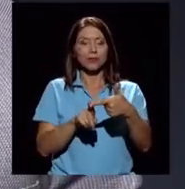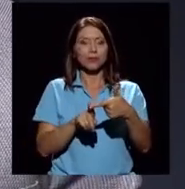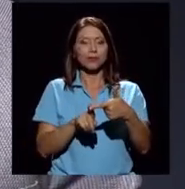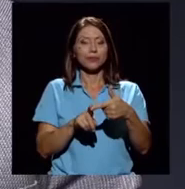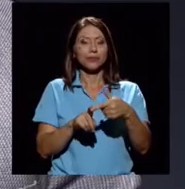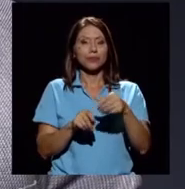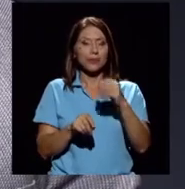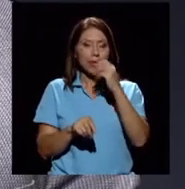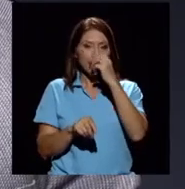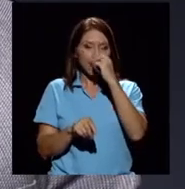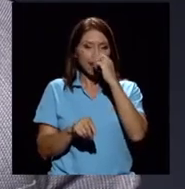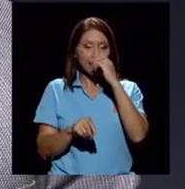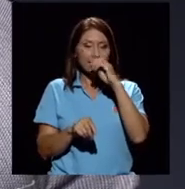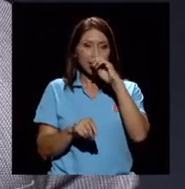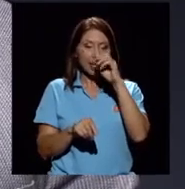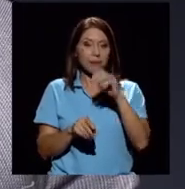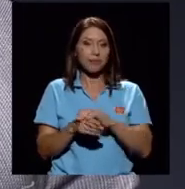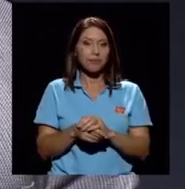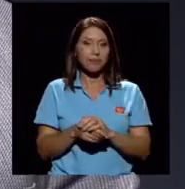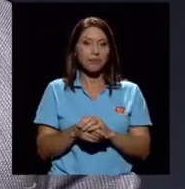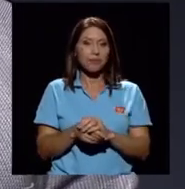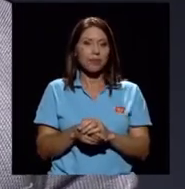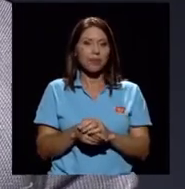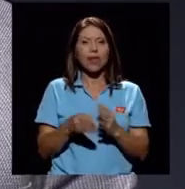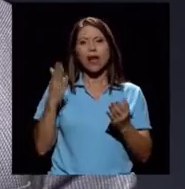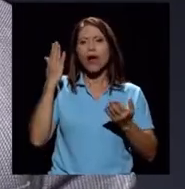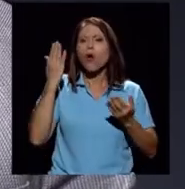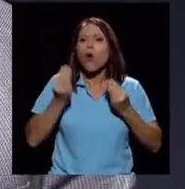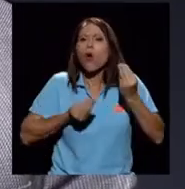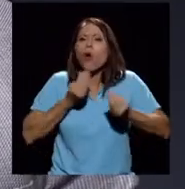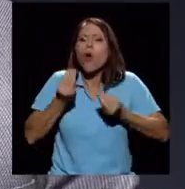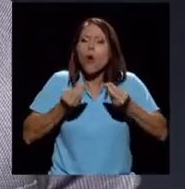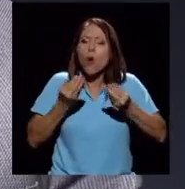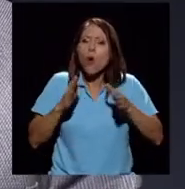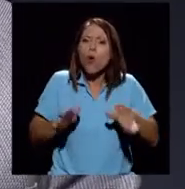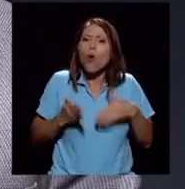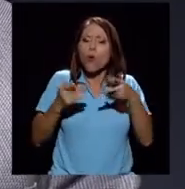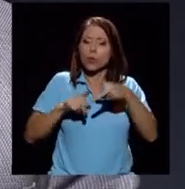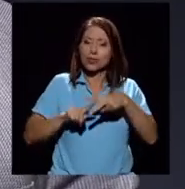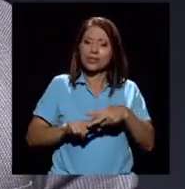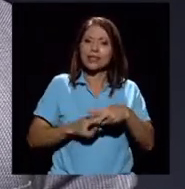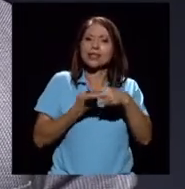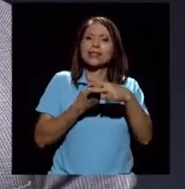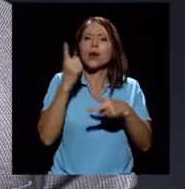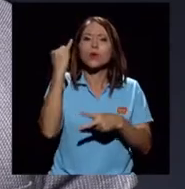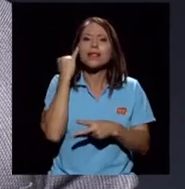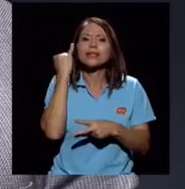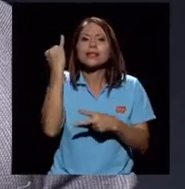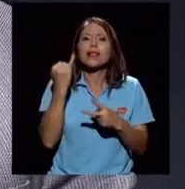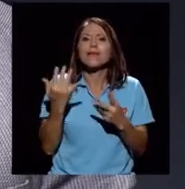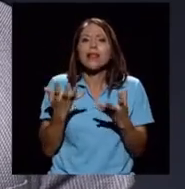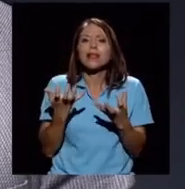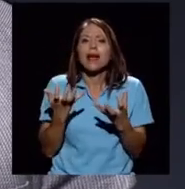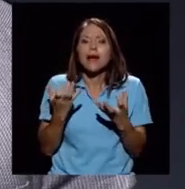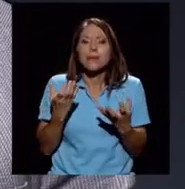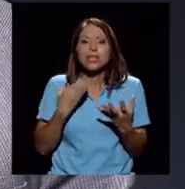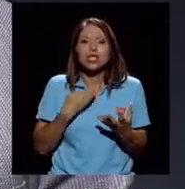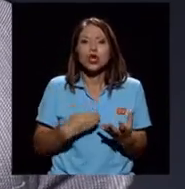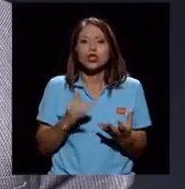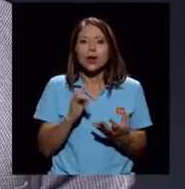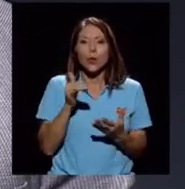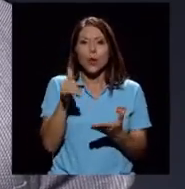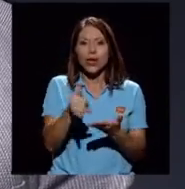es que da origen a una iniciativa este trámite como está ahí vamos